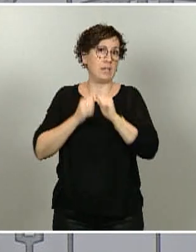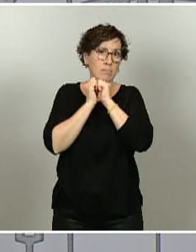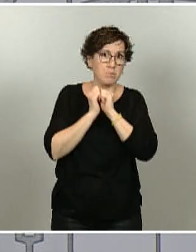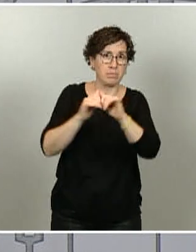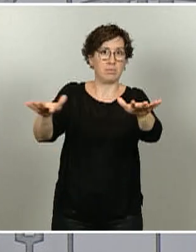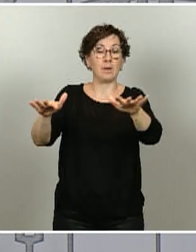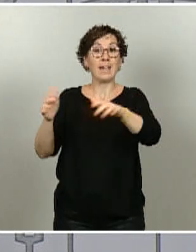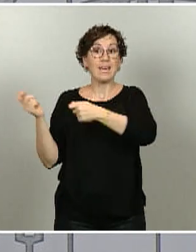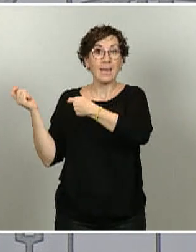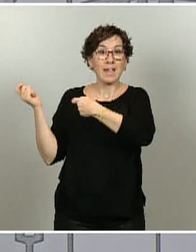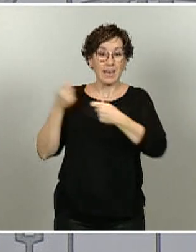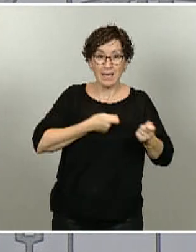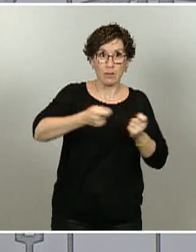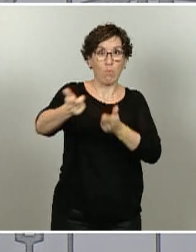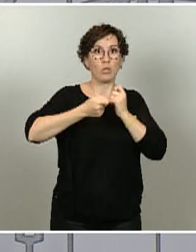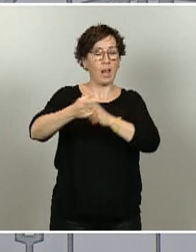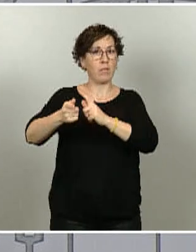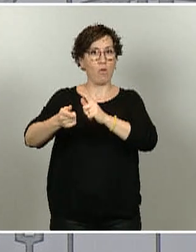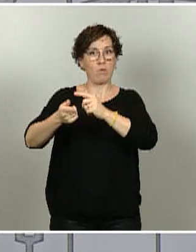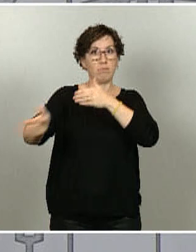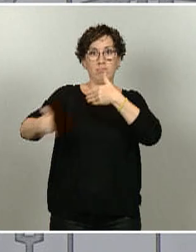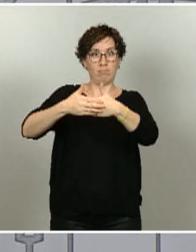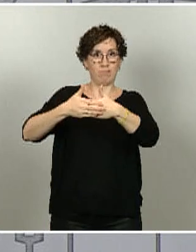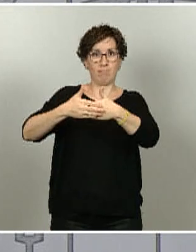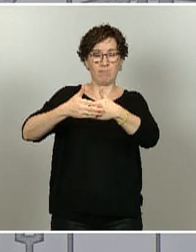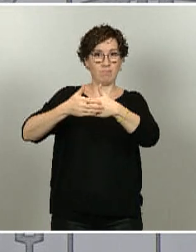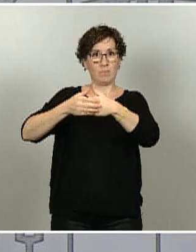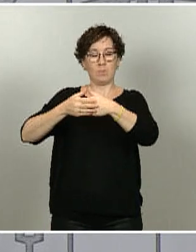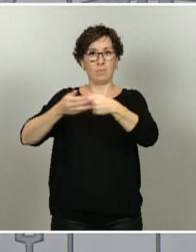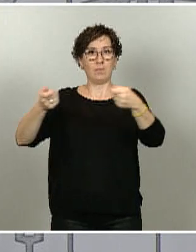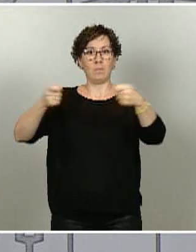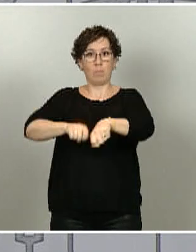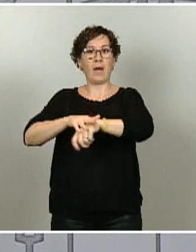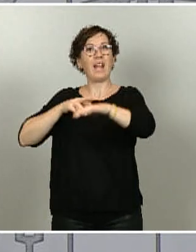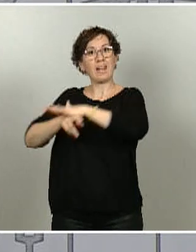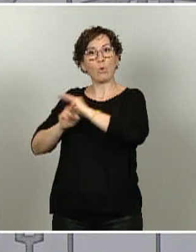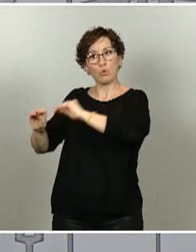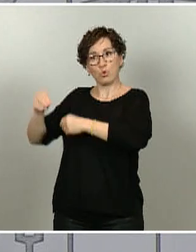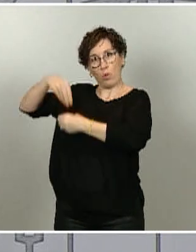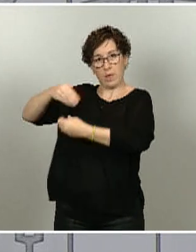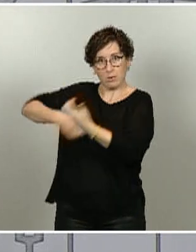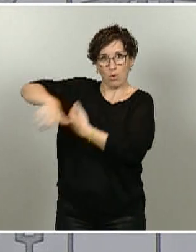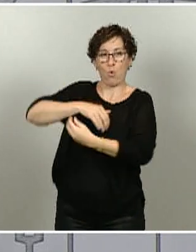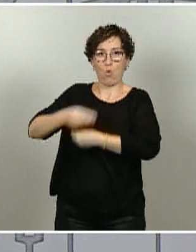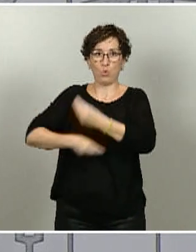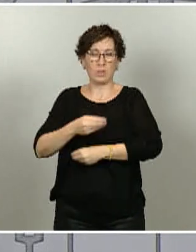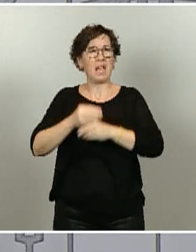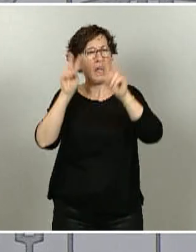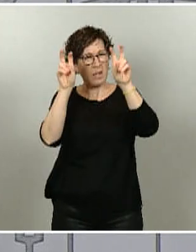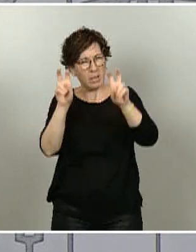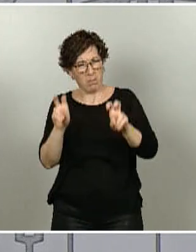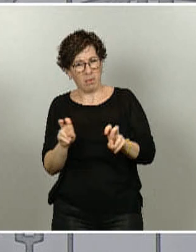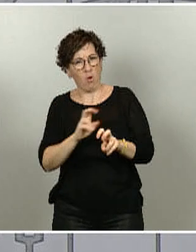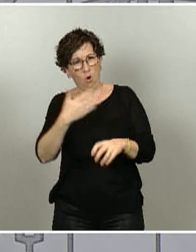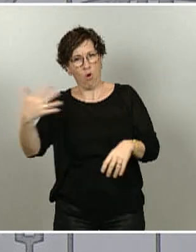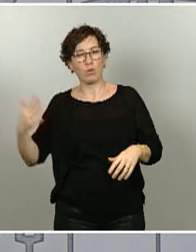ellos necesidad del uso de todos los recursos, y algunos otros aspectos relacionados. En aquella reunión, si yo recuerdo bien,